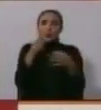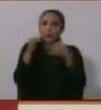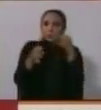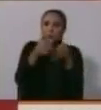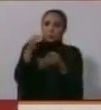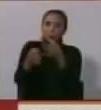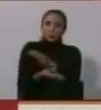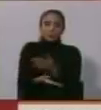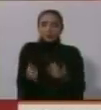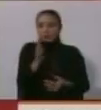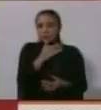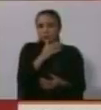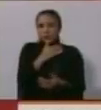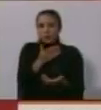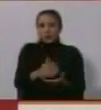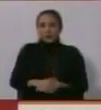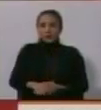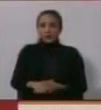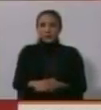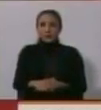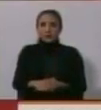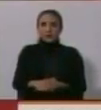ninguna de las